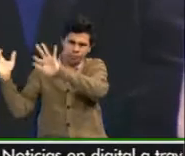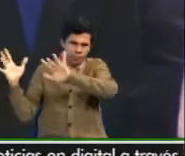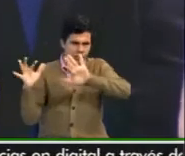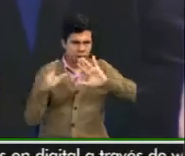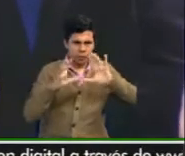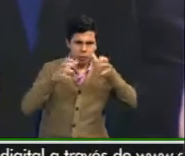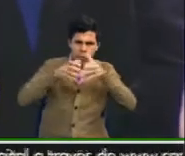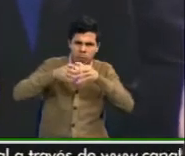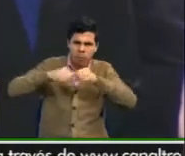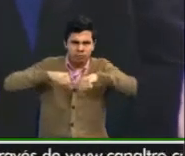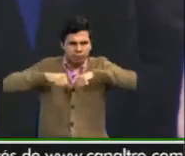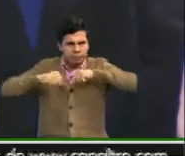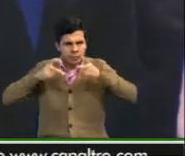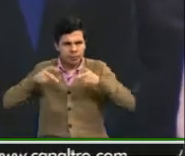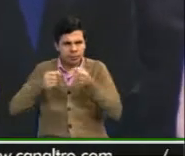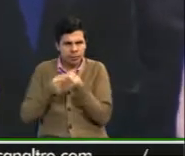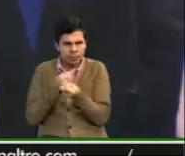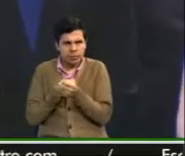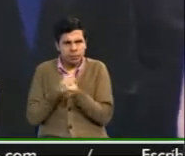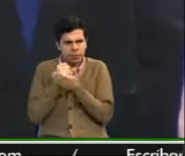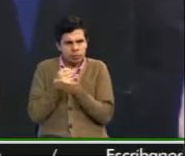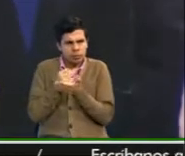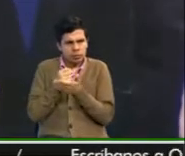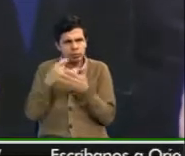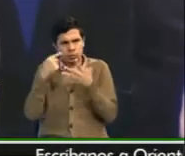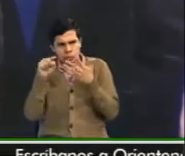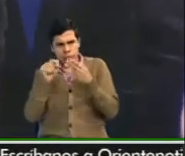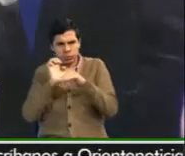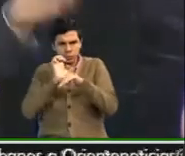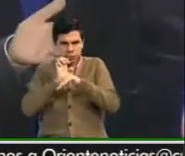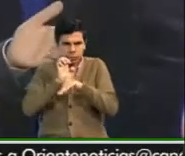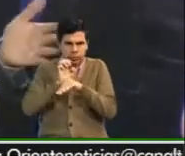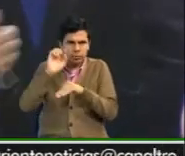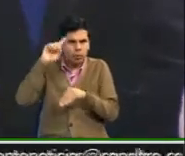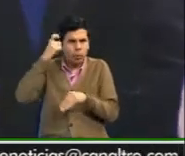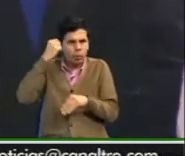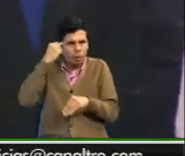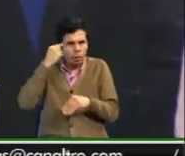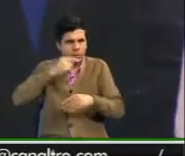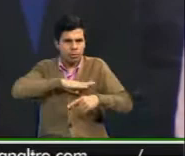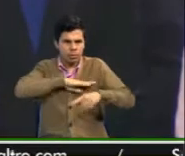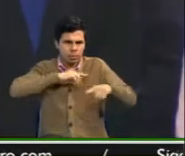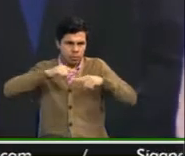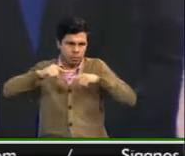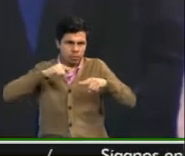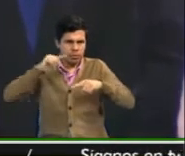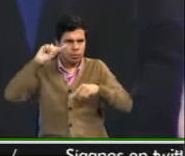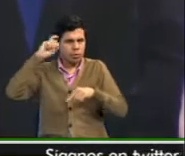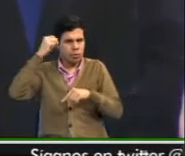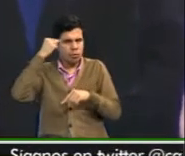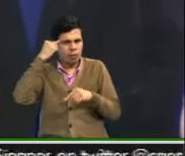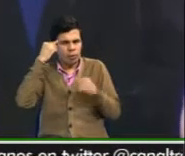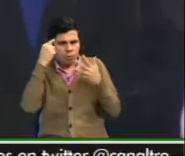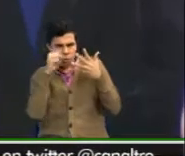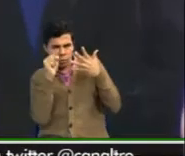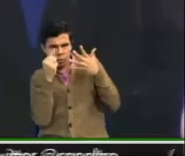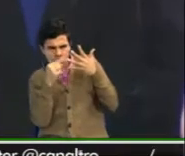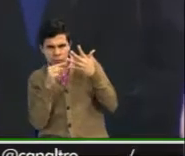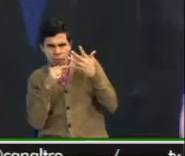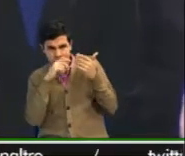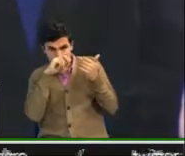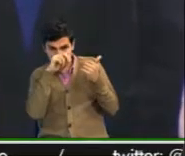con las distintas entidades públicas con las alcaldías con la gobernación y también